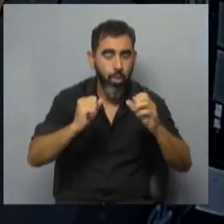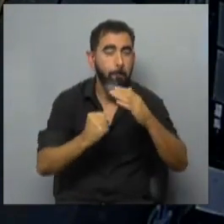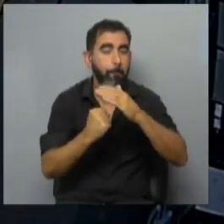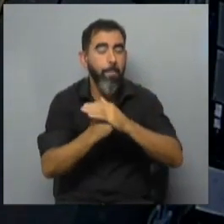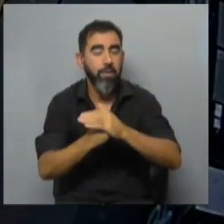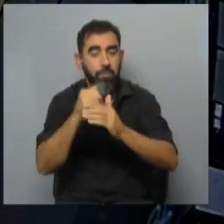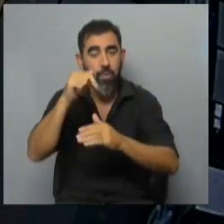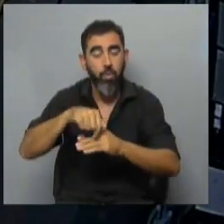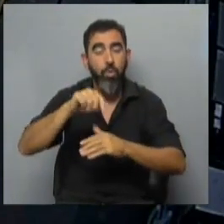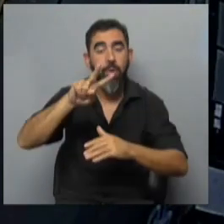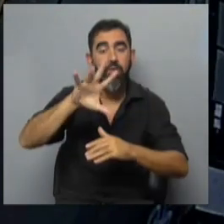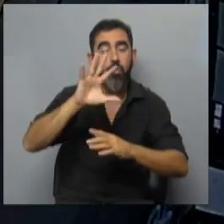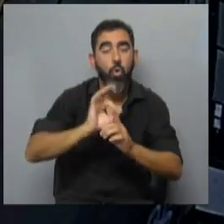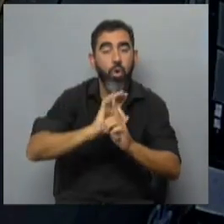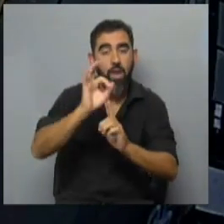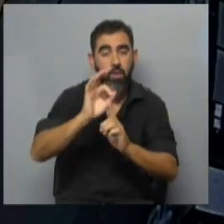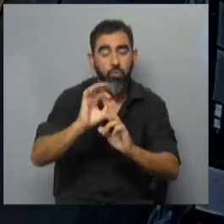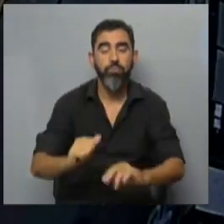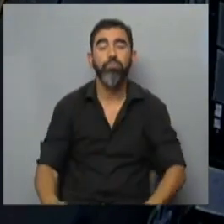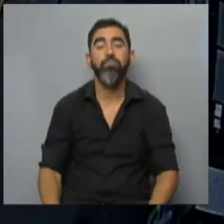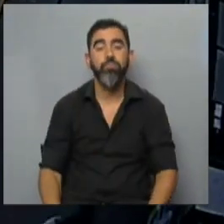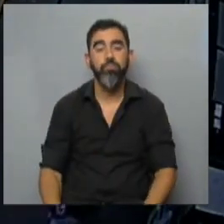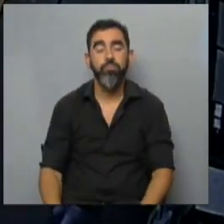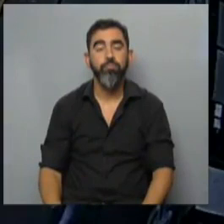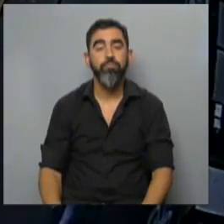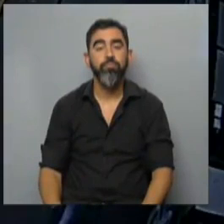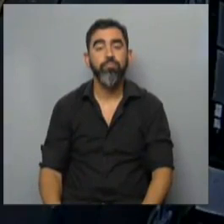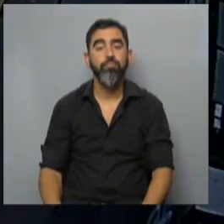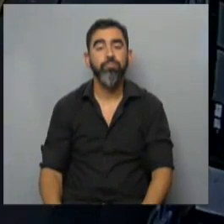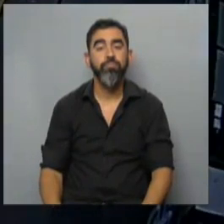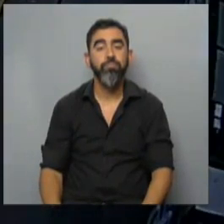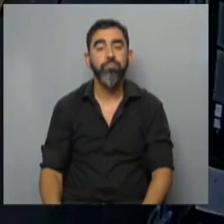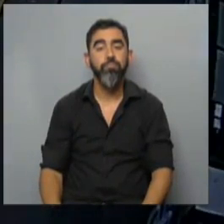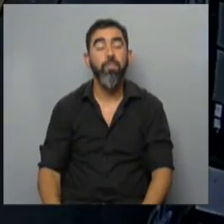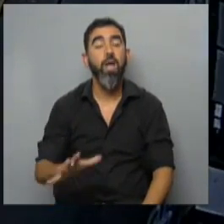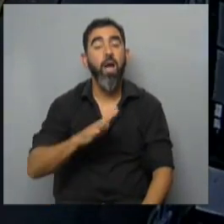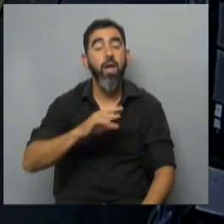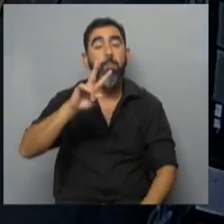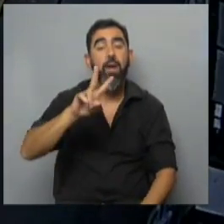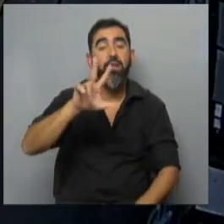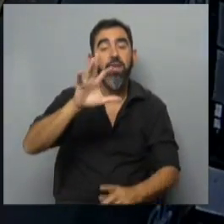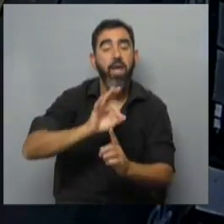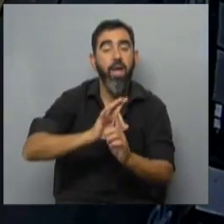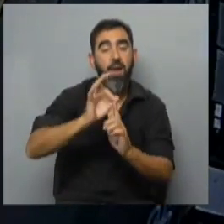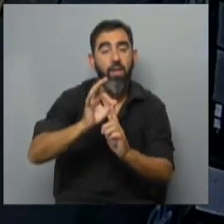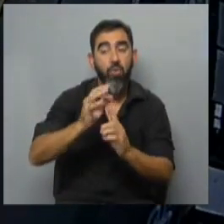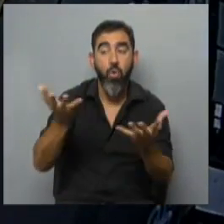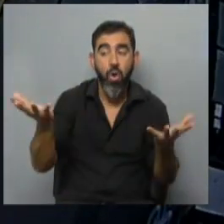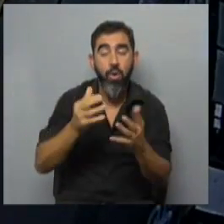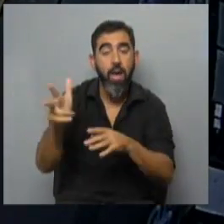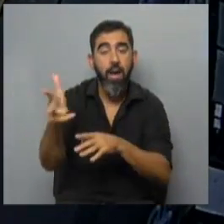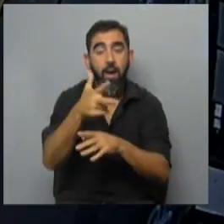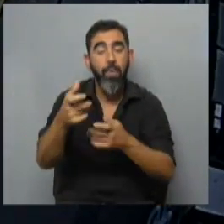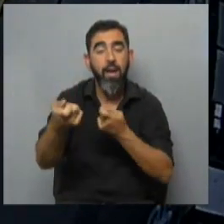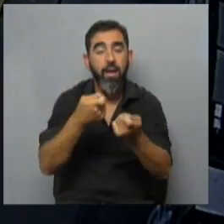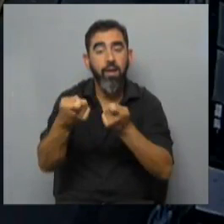máxima prevista de 25 grados según está informando en un mes a esta hora y tenemos 23 grados estamos viendo allí las cámaras